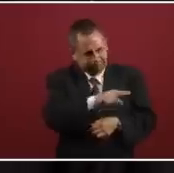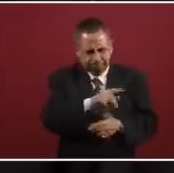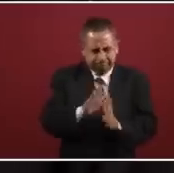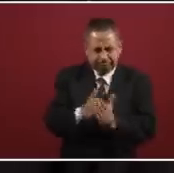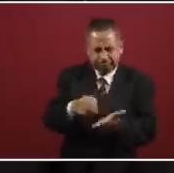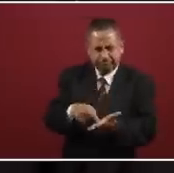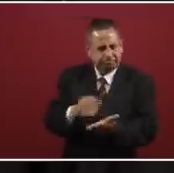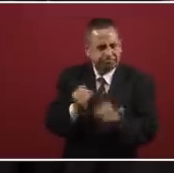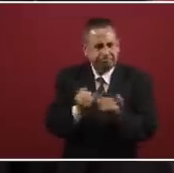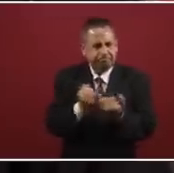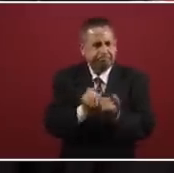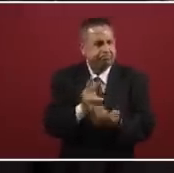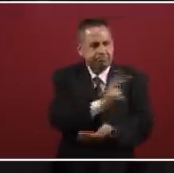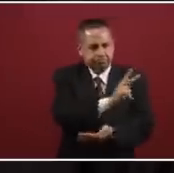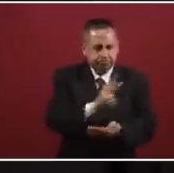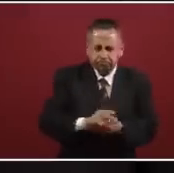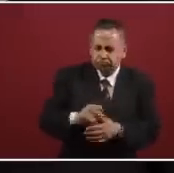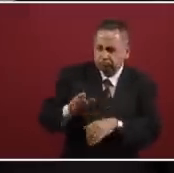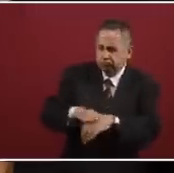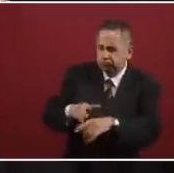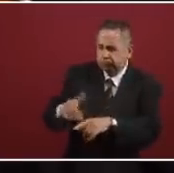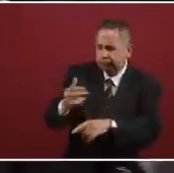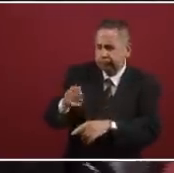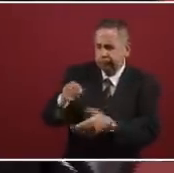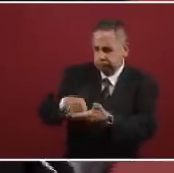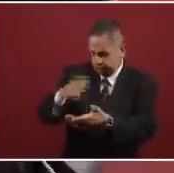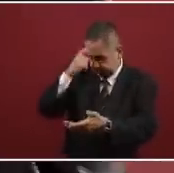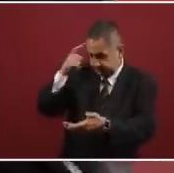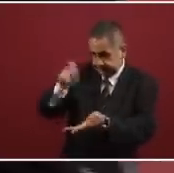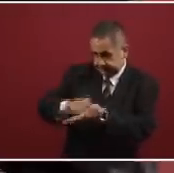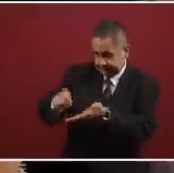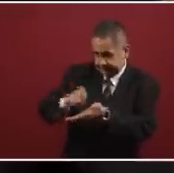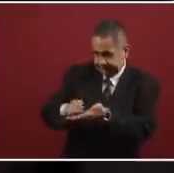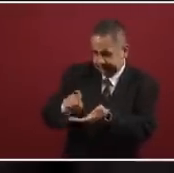Y Héctor Aguilar Camín me